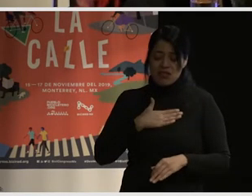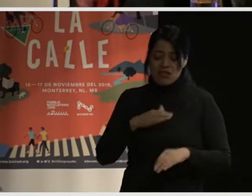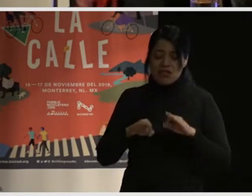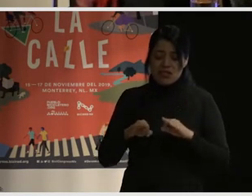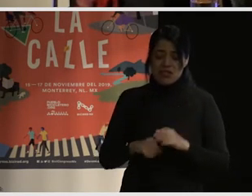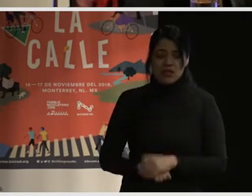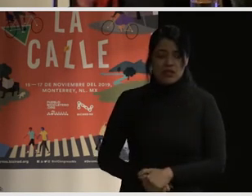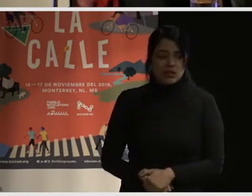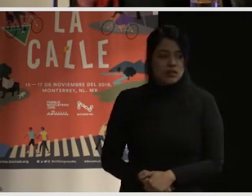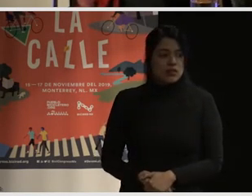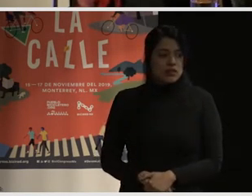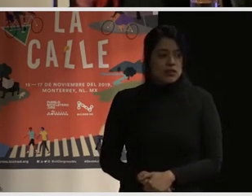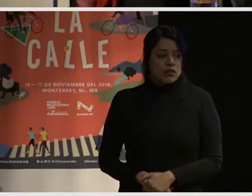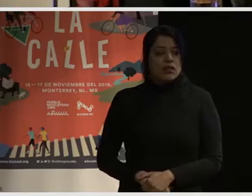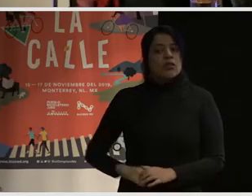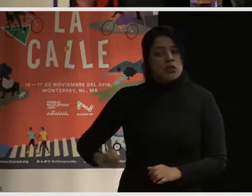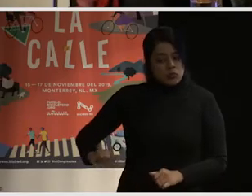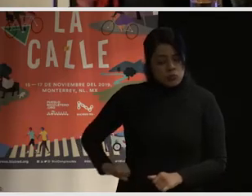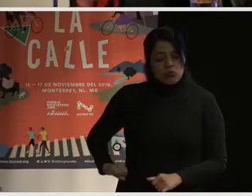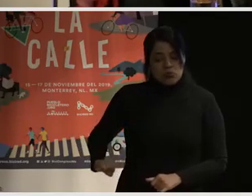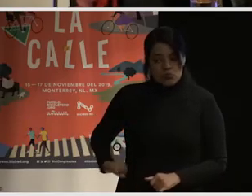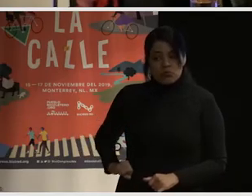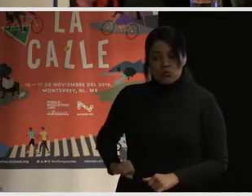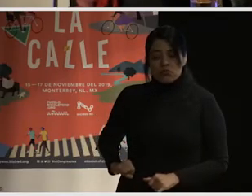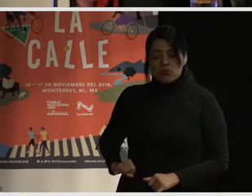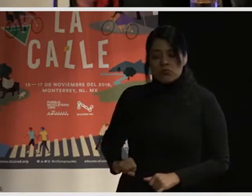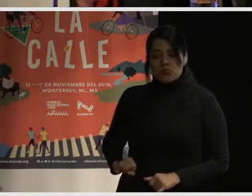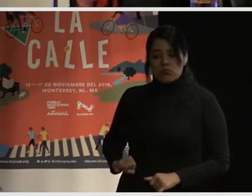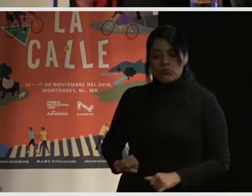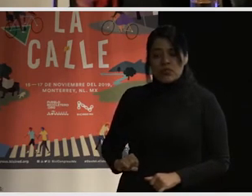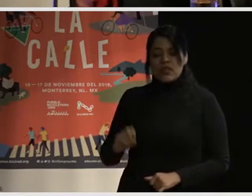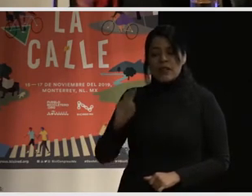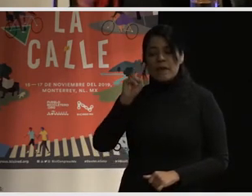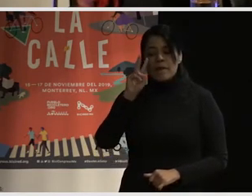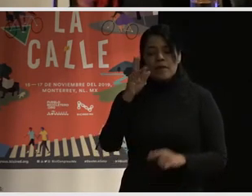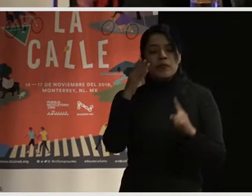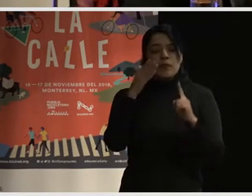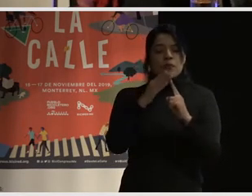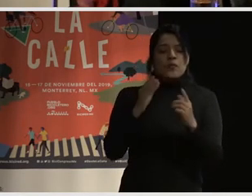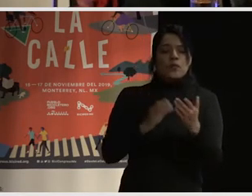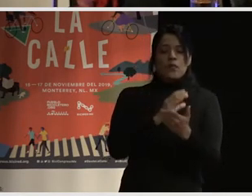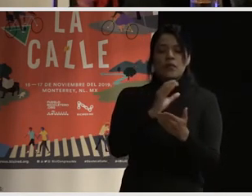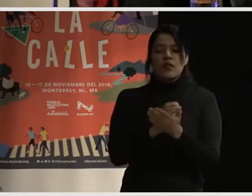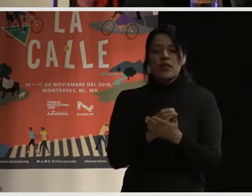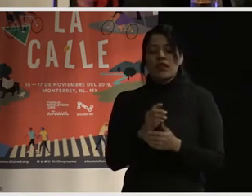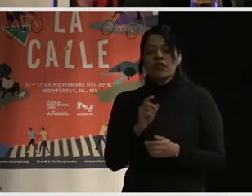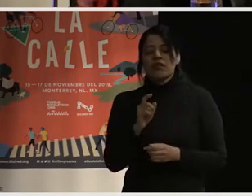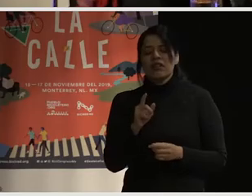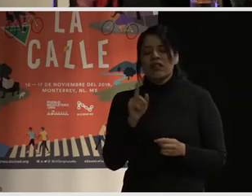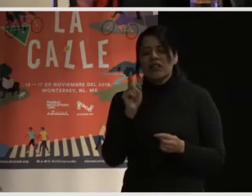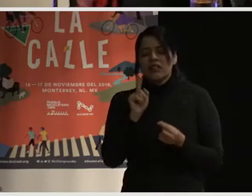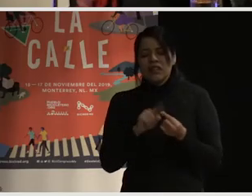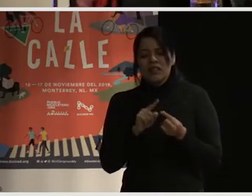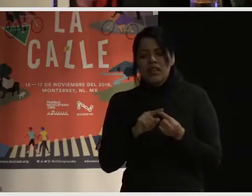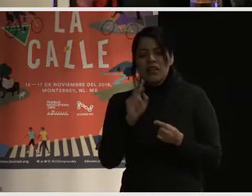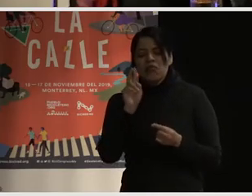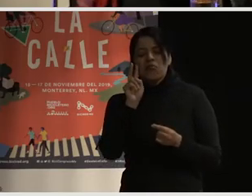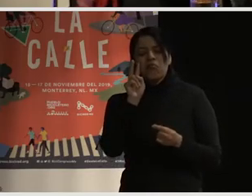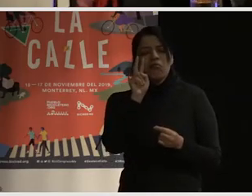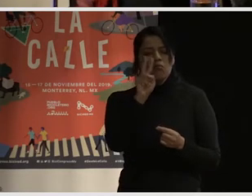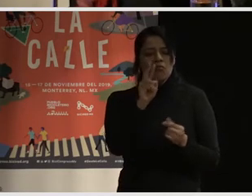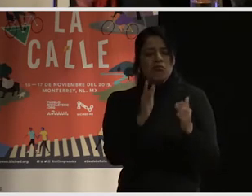muy bien es muy interesante como la visión de ciudad quien construye la visión de ciudad al final